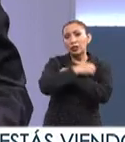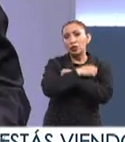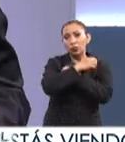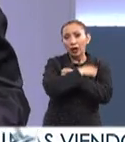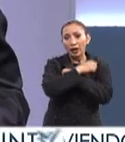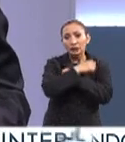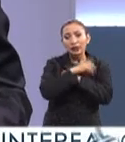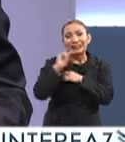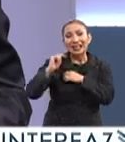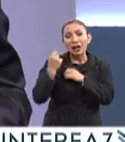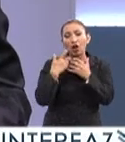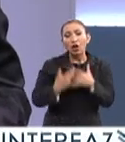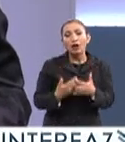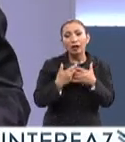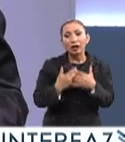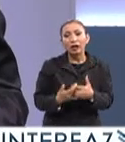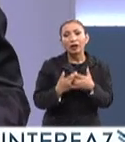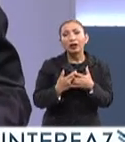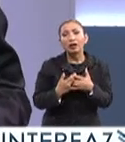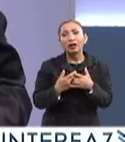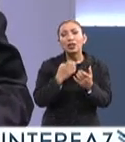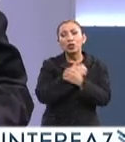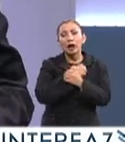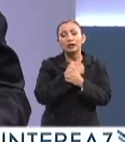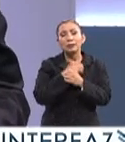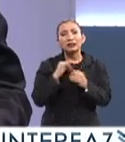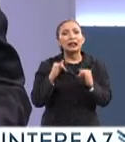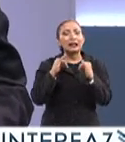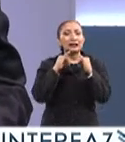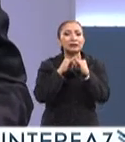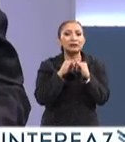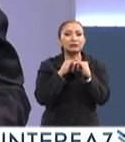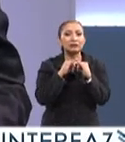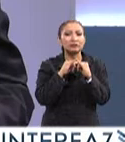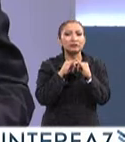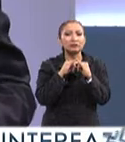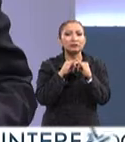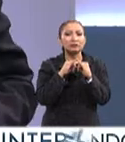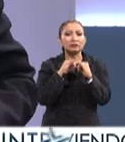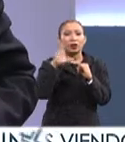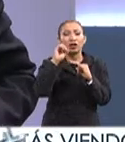Educación y en Tecnología Tecnología Educativa del Instituto